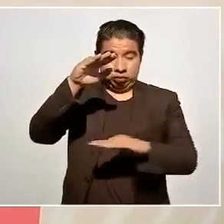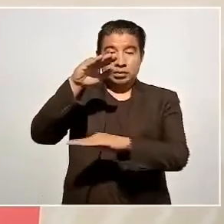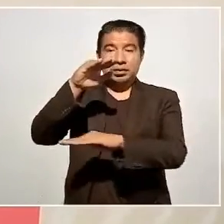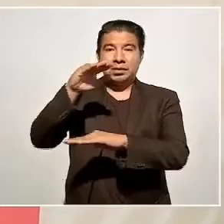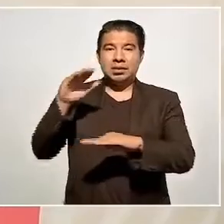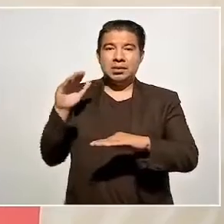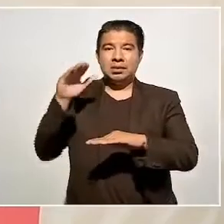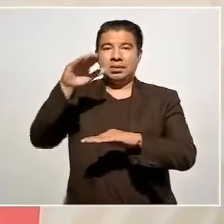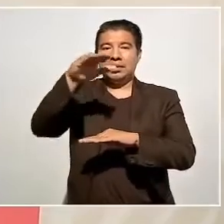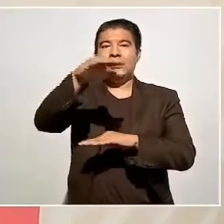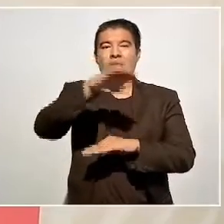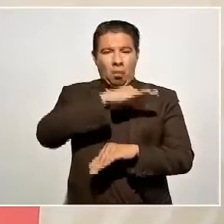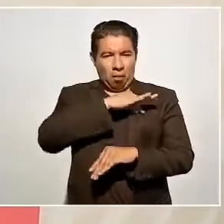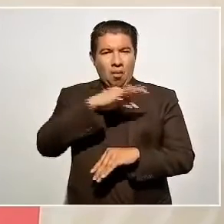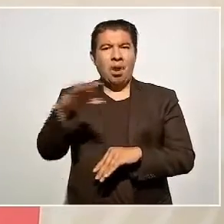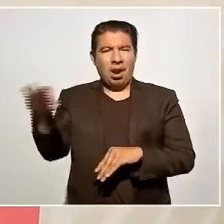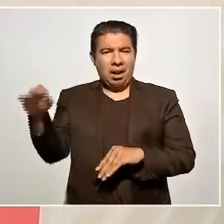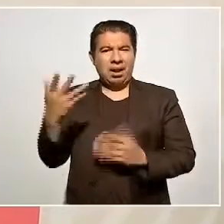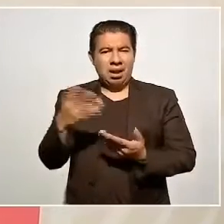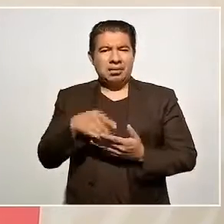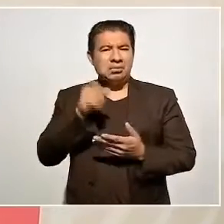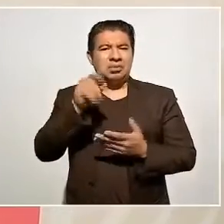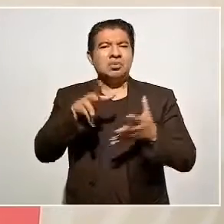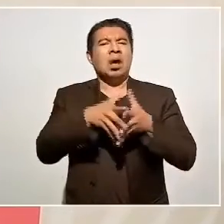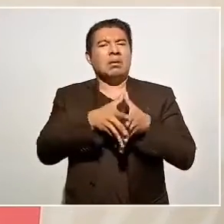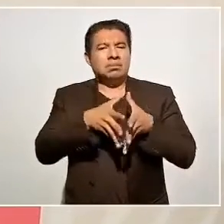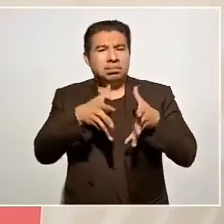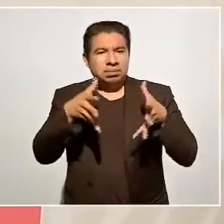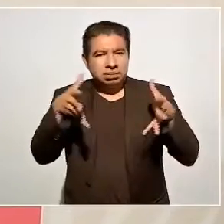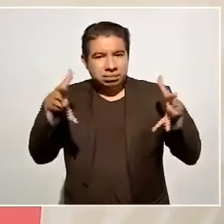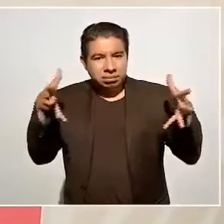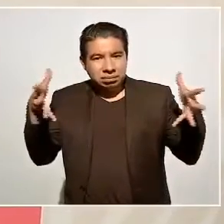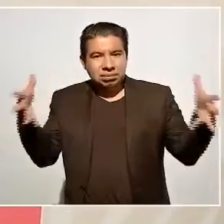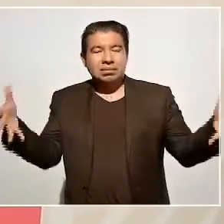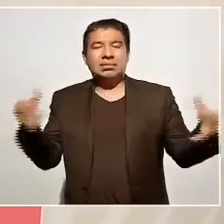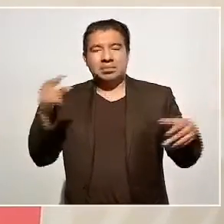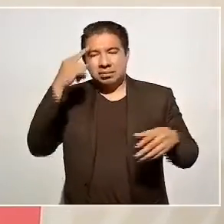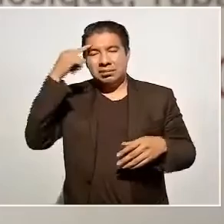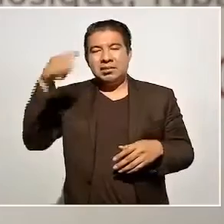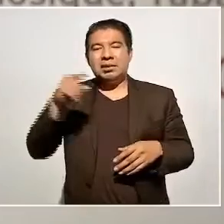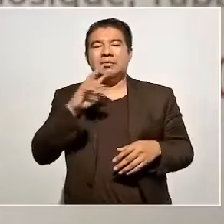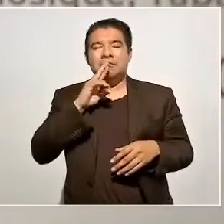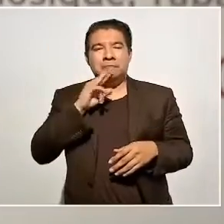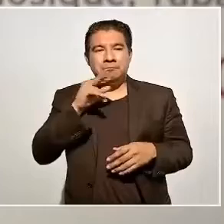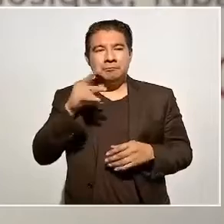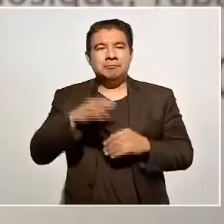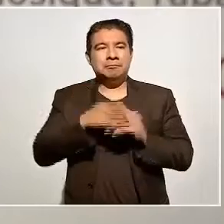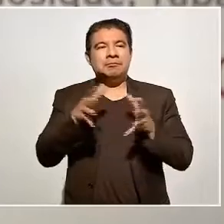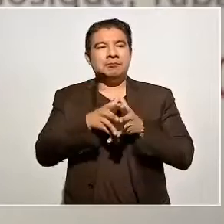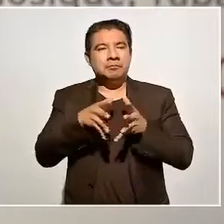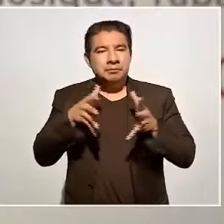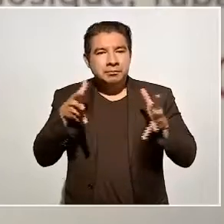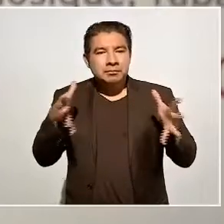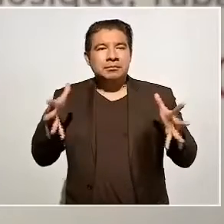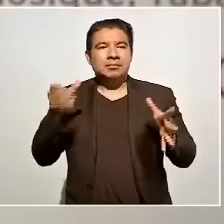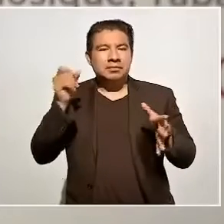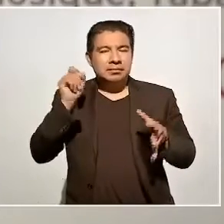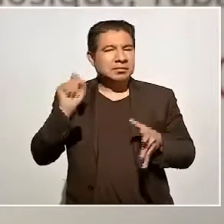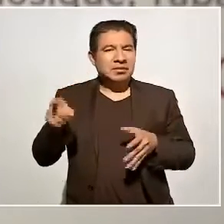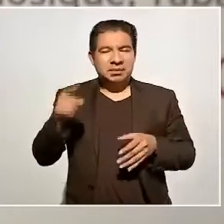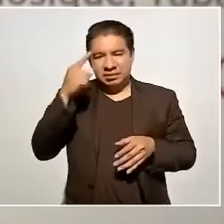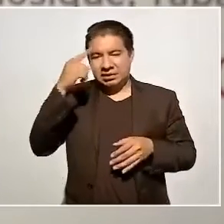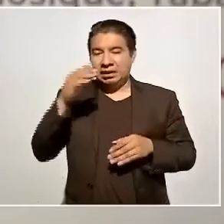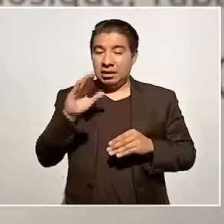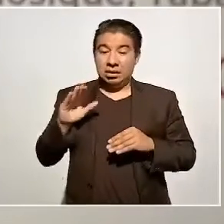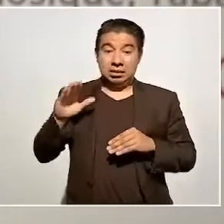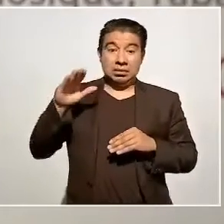aprovechando el derecho de vía para ampliar la superficie de rodamiento. Y así surgieron los